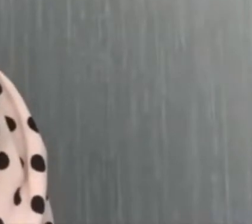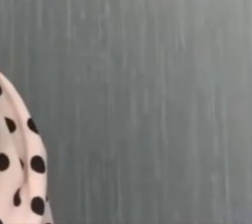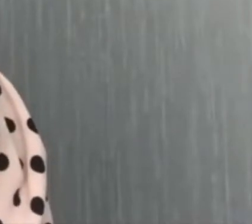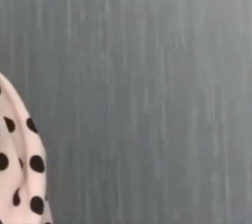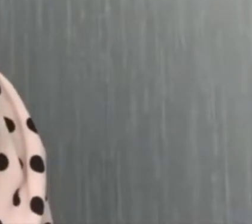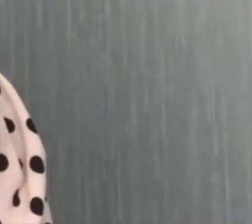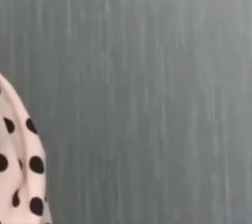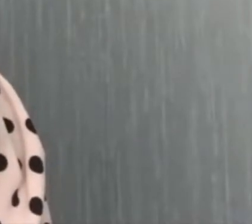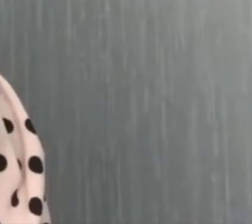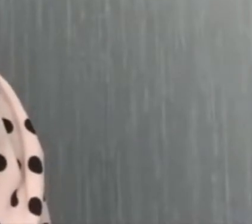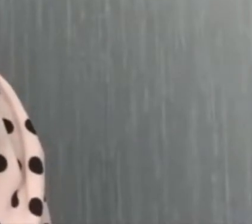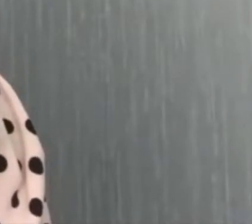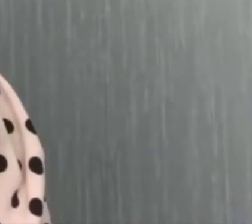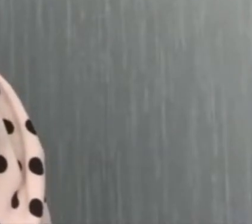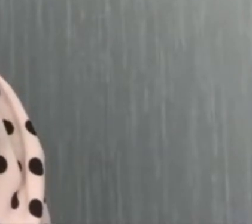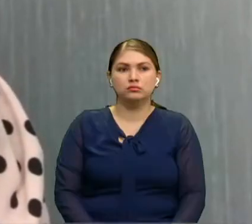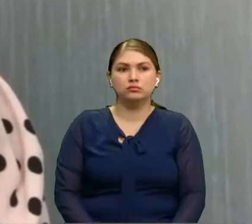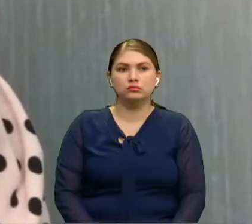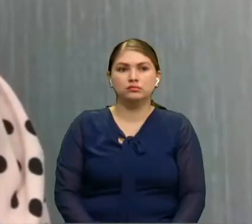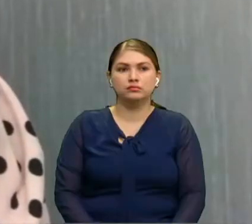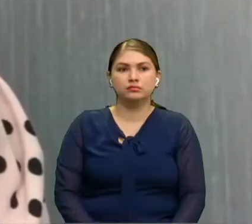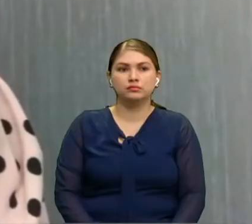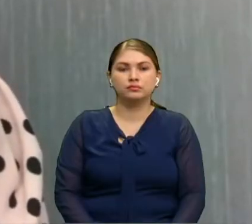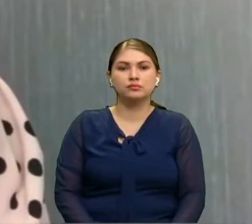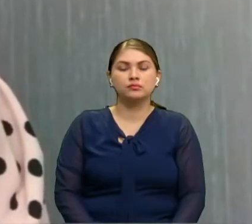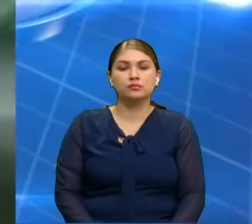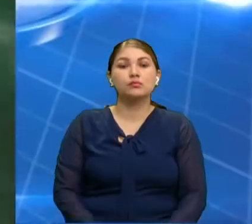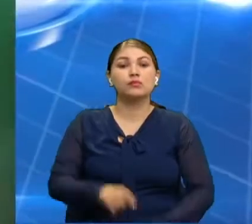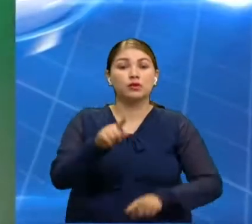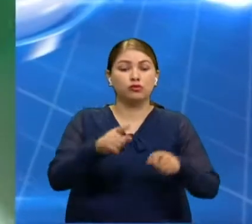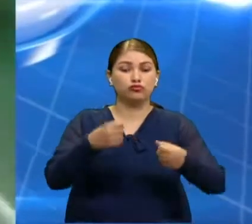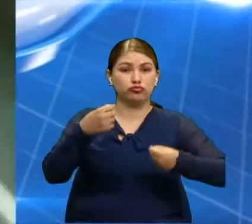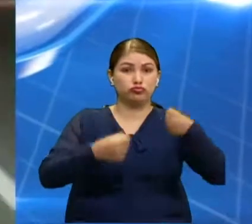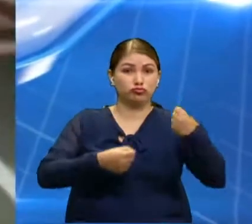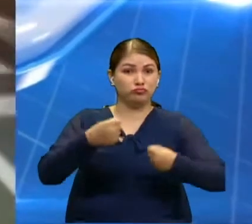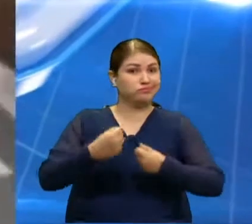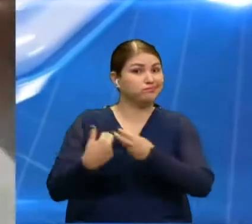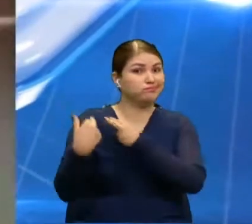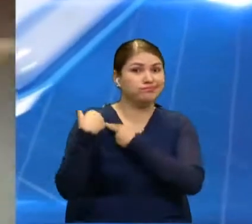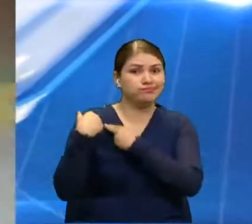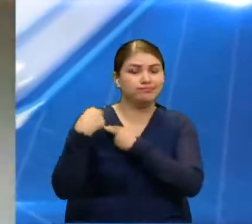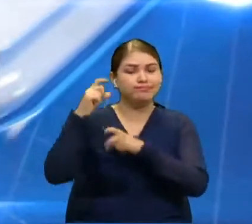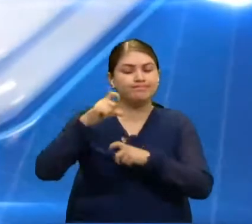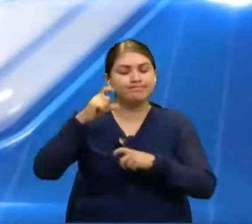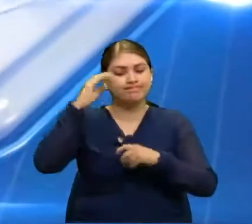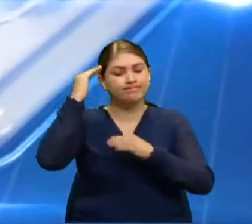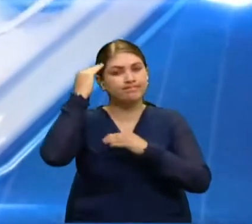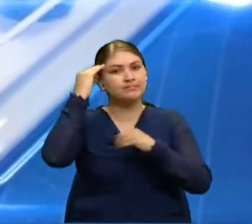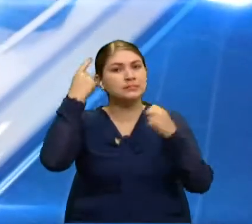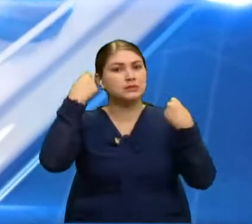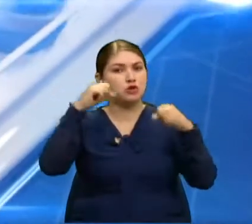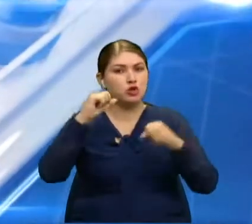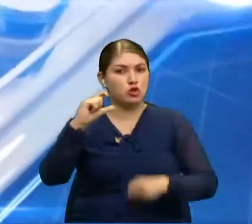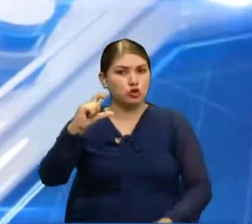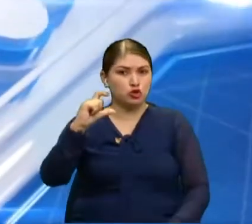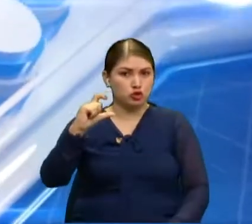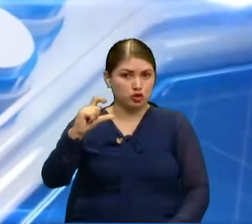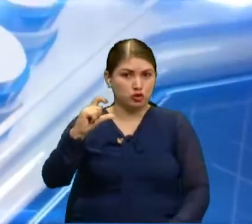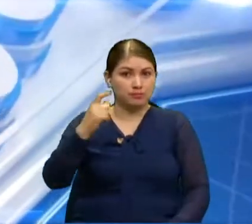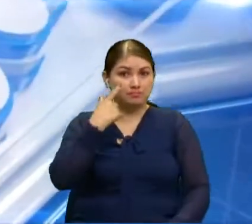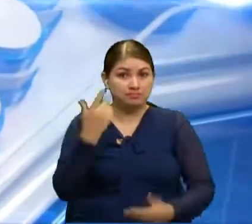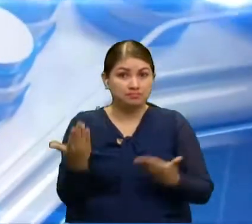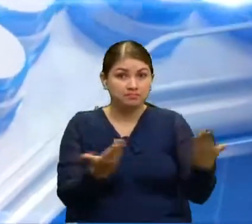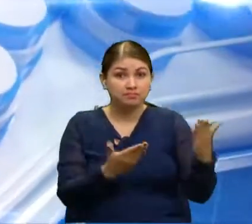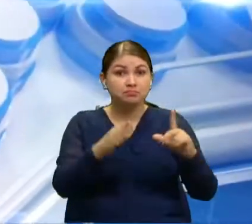Y la irresponsabilidad al volante de algunos conductores tienen preocupada a las autoridades en Cúcuta. En el